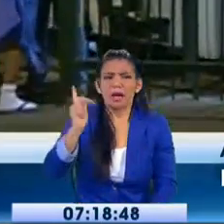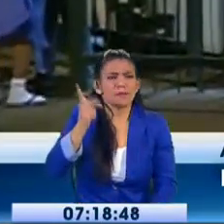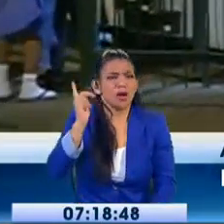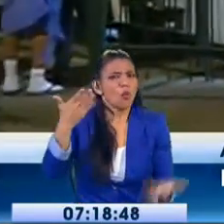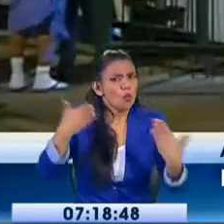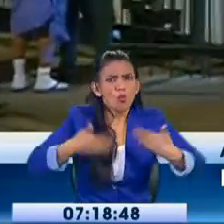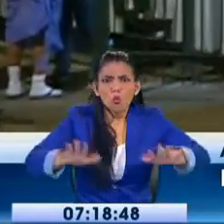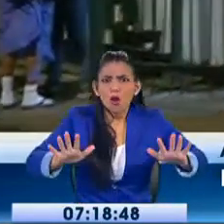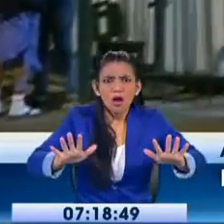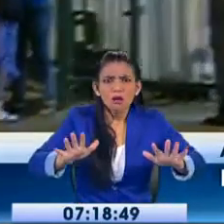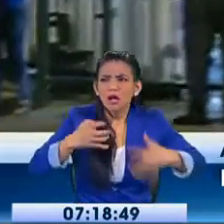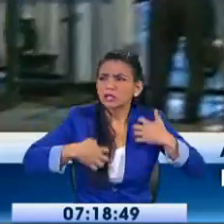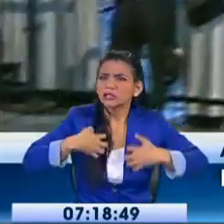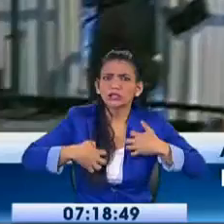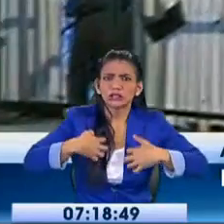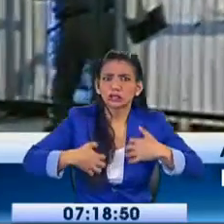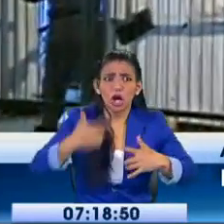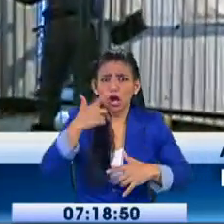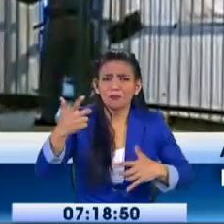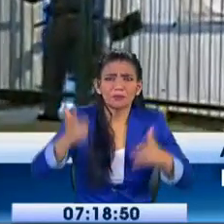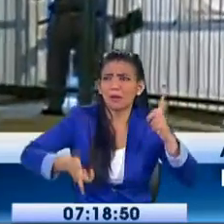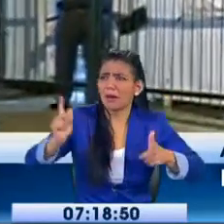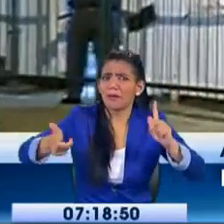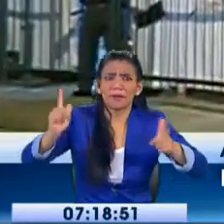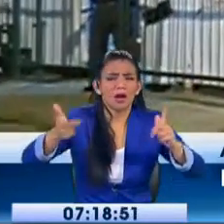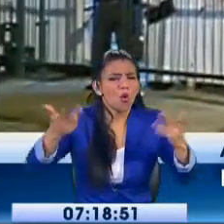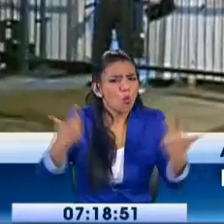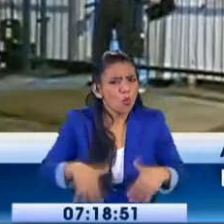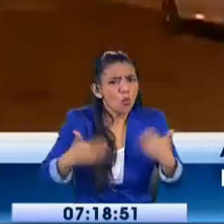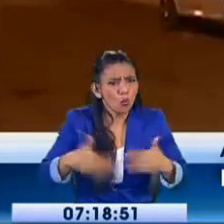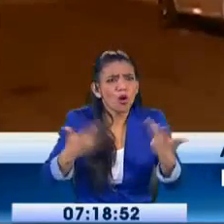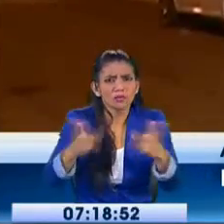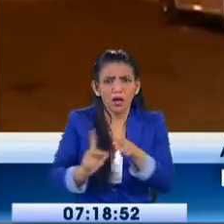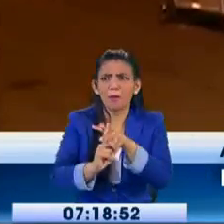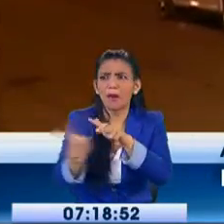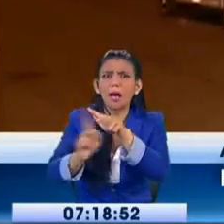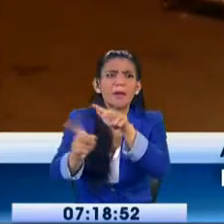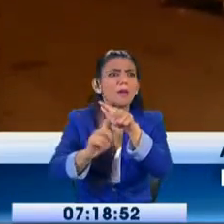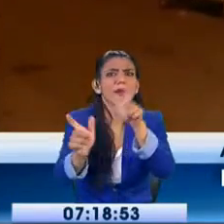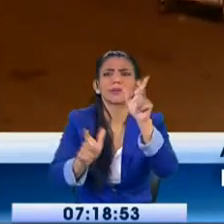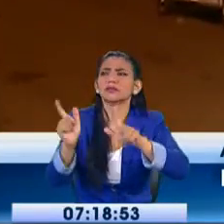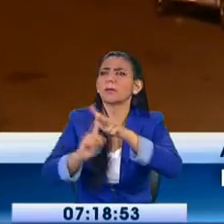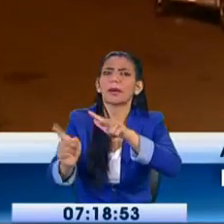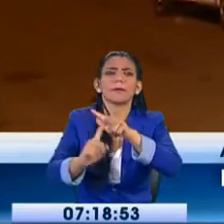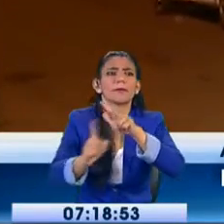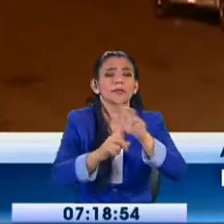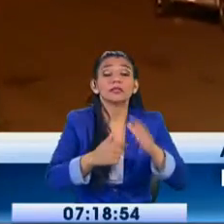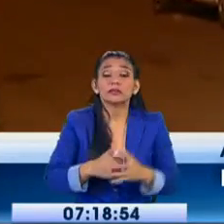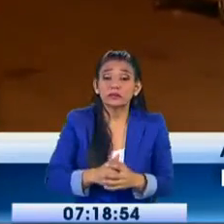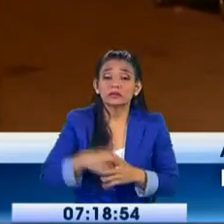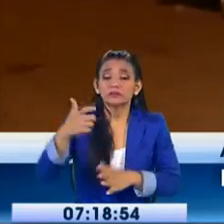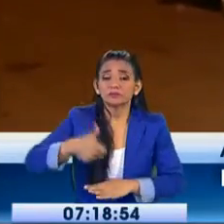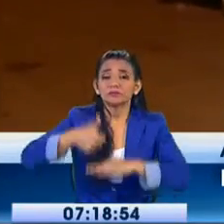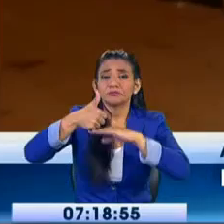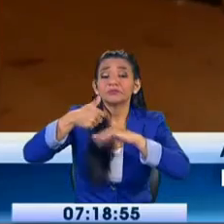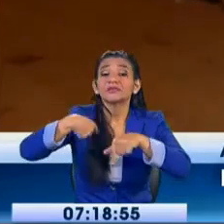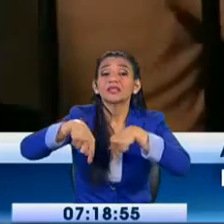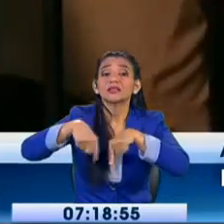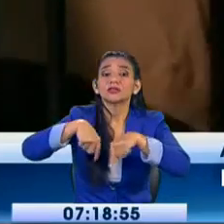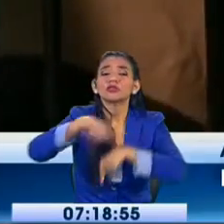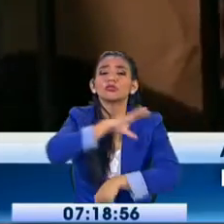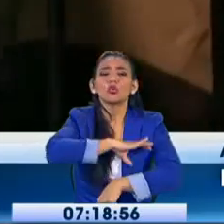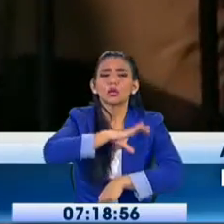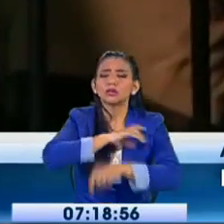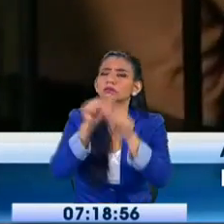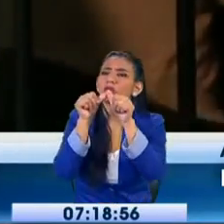Ahí comenzó él a tirar balas como loco a los que ya iban corriendo para allá. El miembro de la Autoridad de Tránsito Municipal se